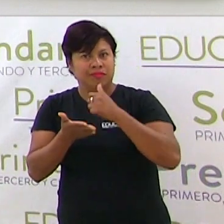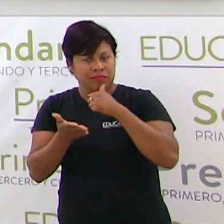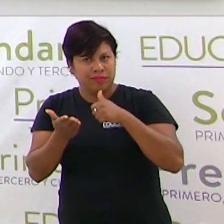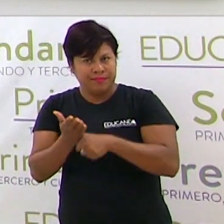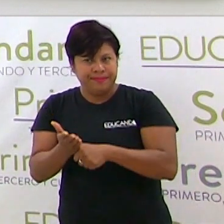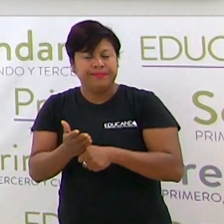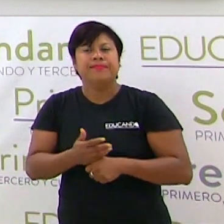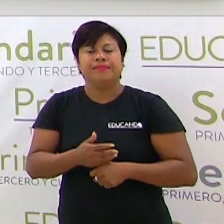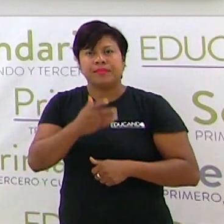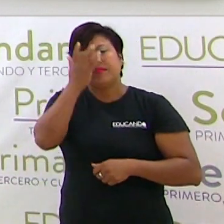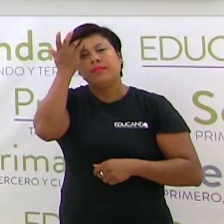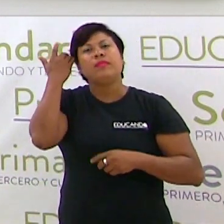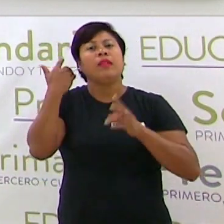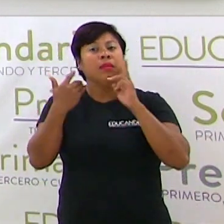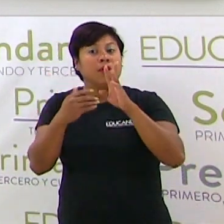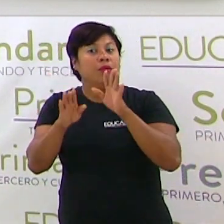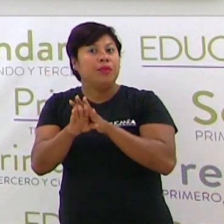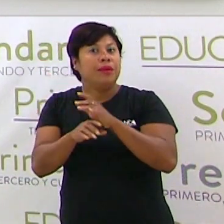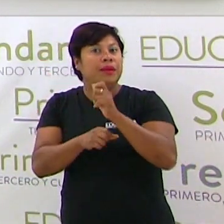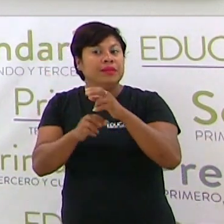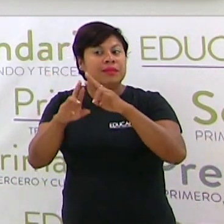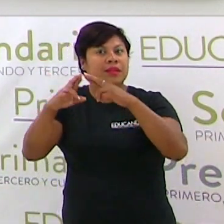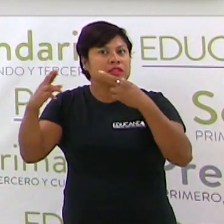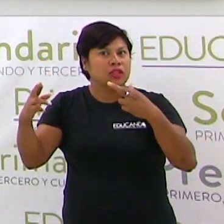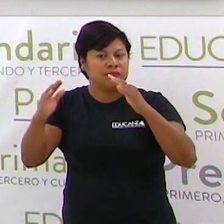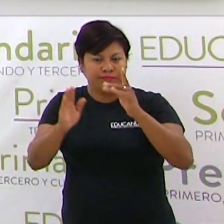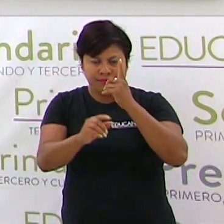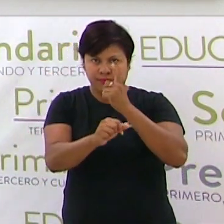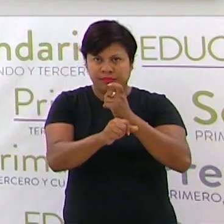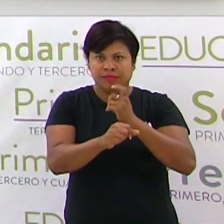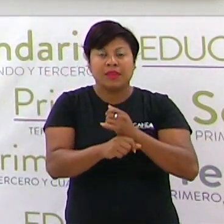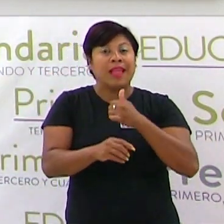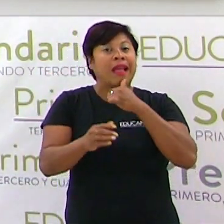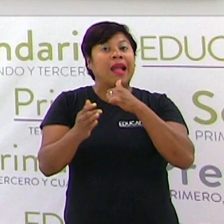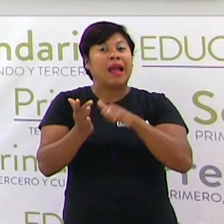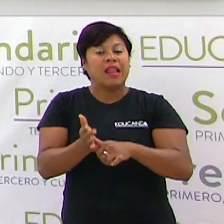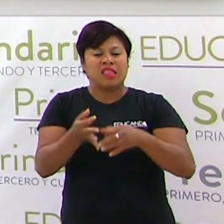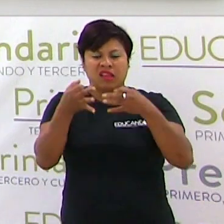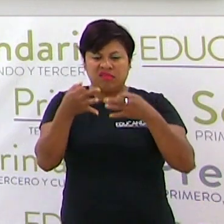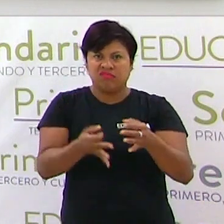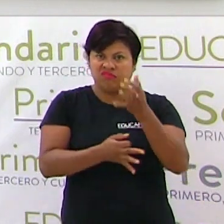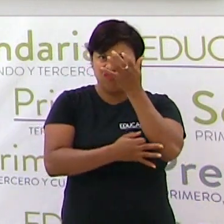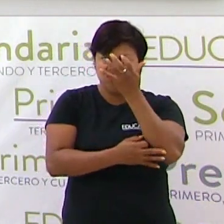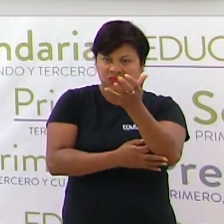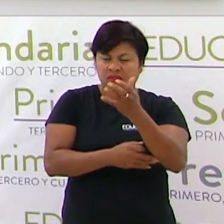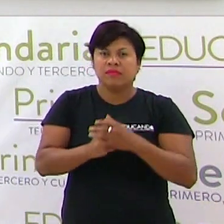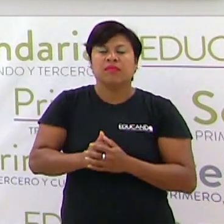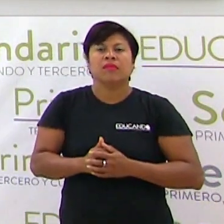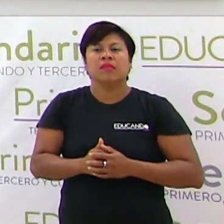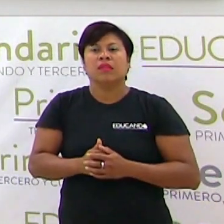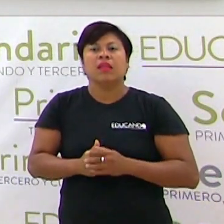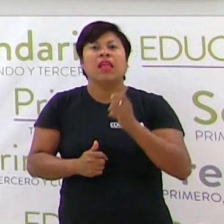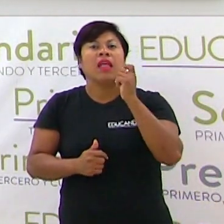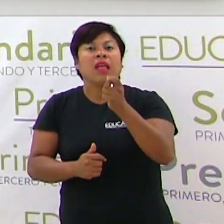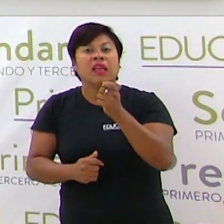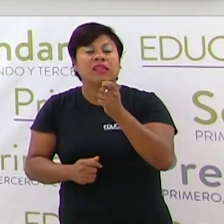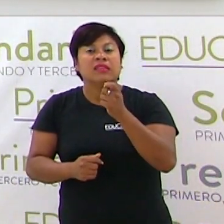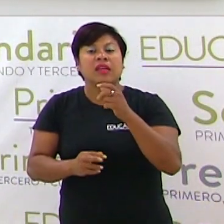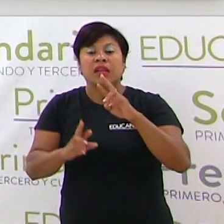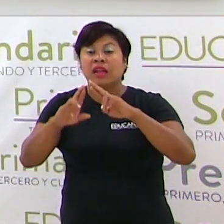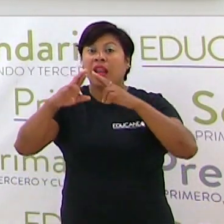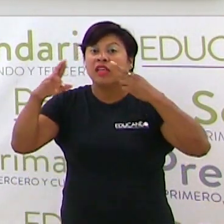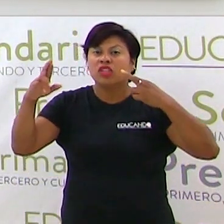vamos a ver cómo es esa relación. En la carta formal es una relación